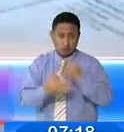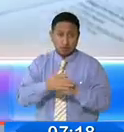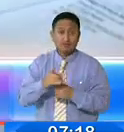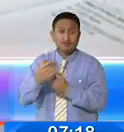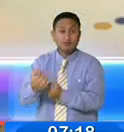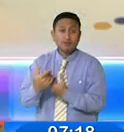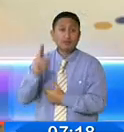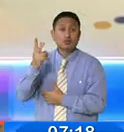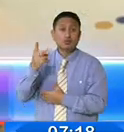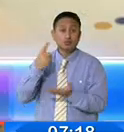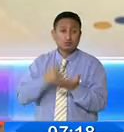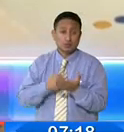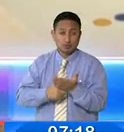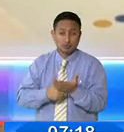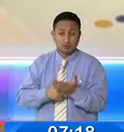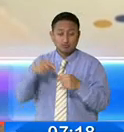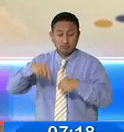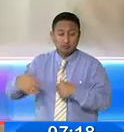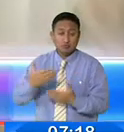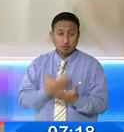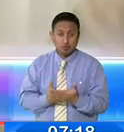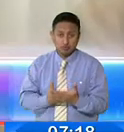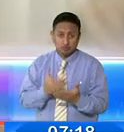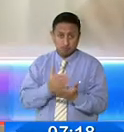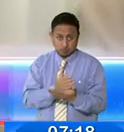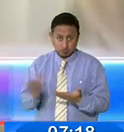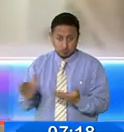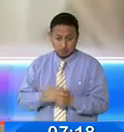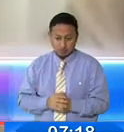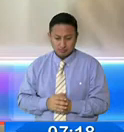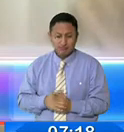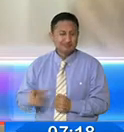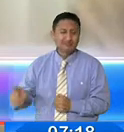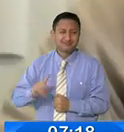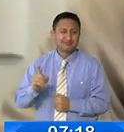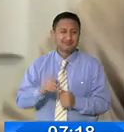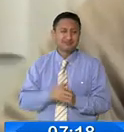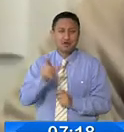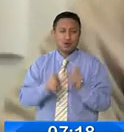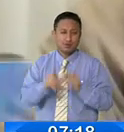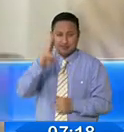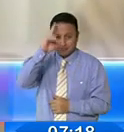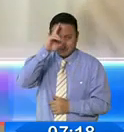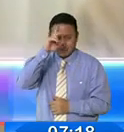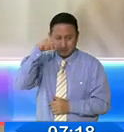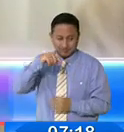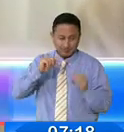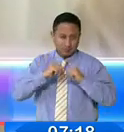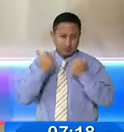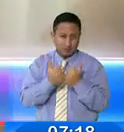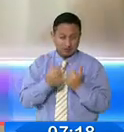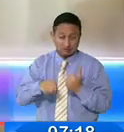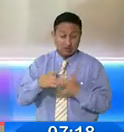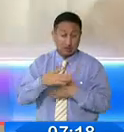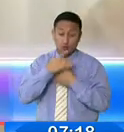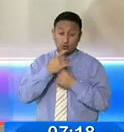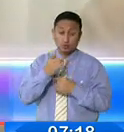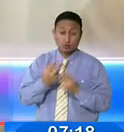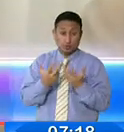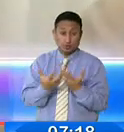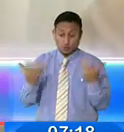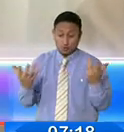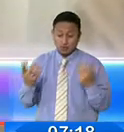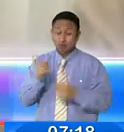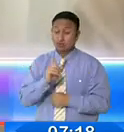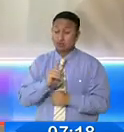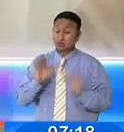segundo debate se excluya la propuesta. Estoy viendo ahí son argumentos de conveniencia, ¿no? Hay legisladores a los que no les gusta la idea del bicameralismo.